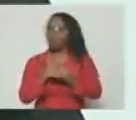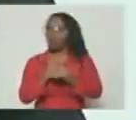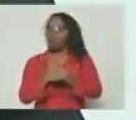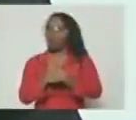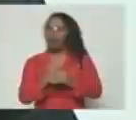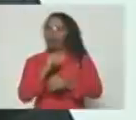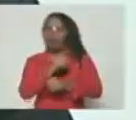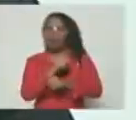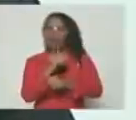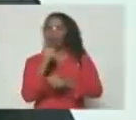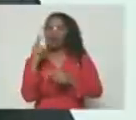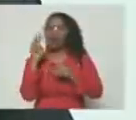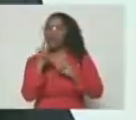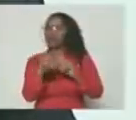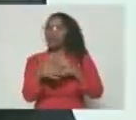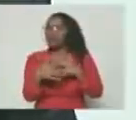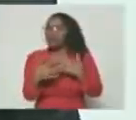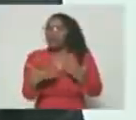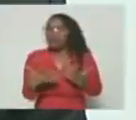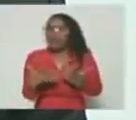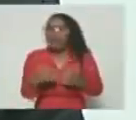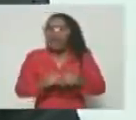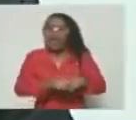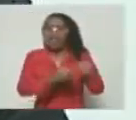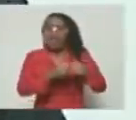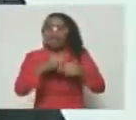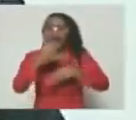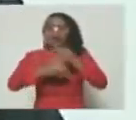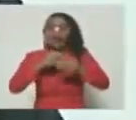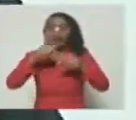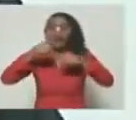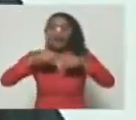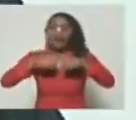ya no tiene que ver con el daño que le han hecho al país.